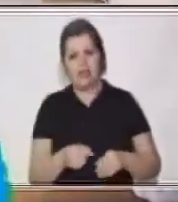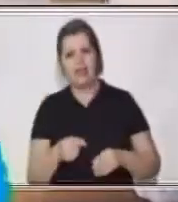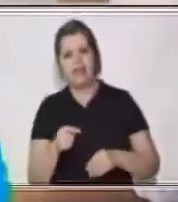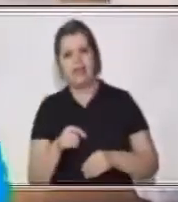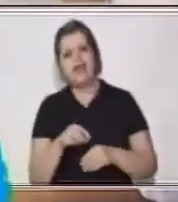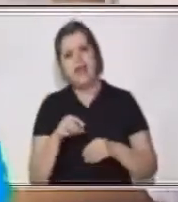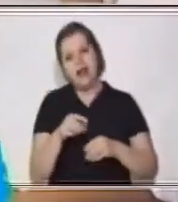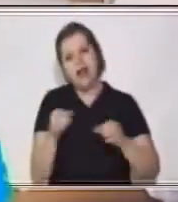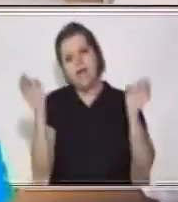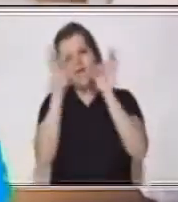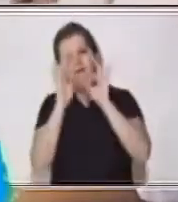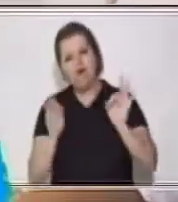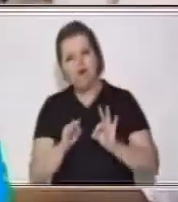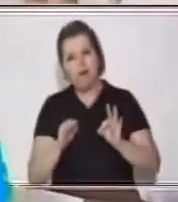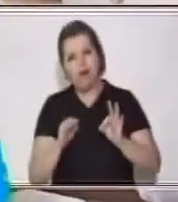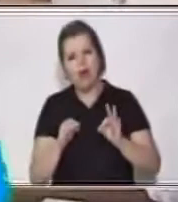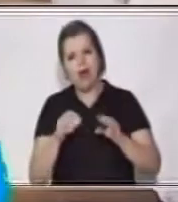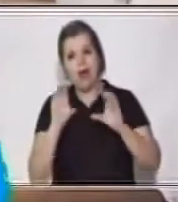gatito,